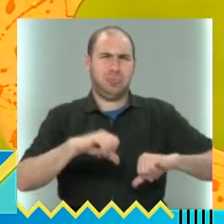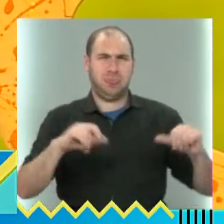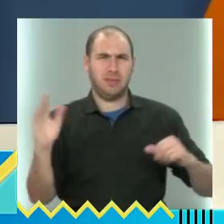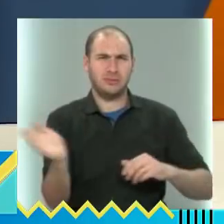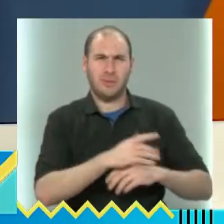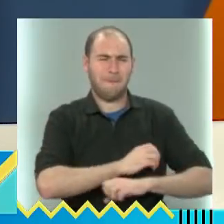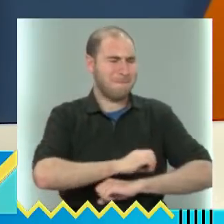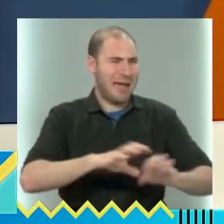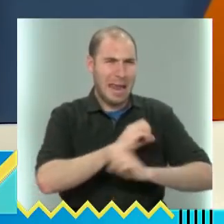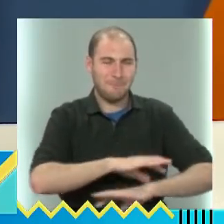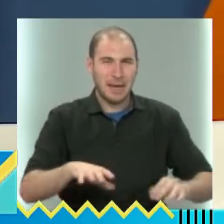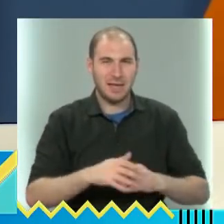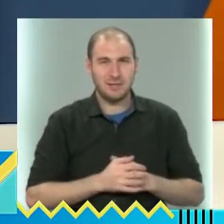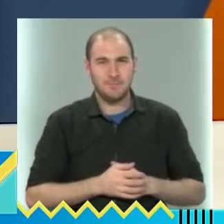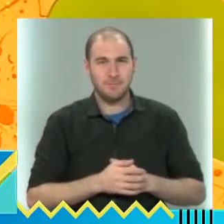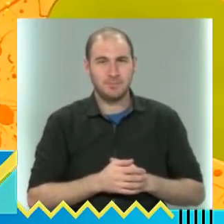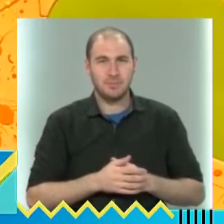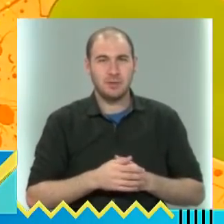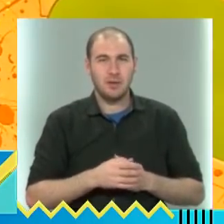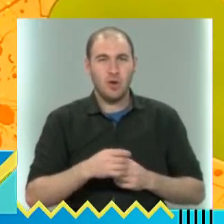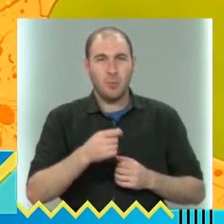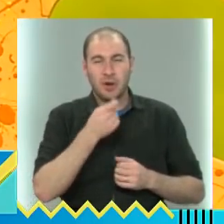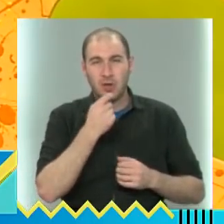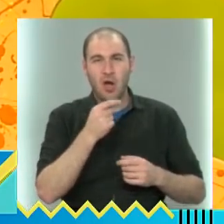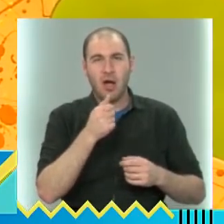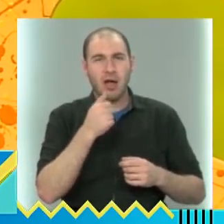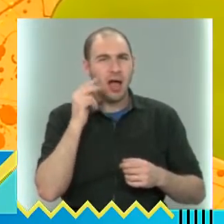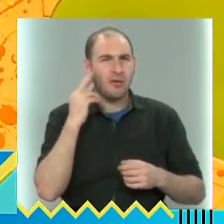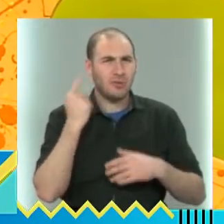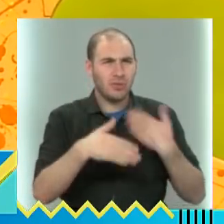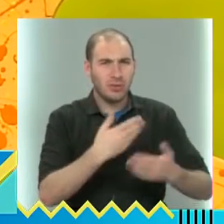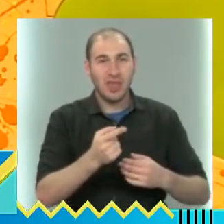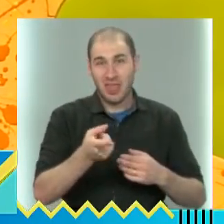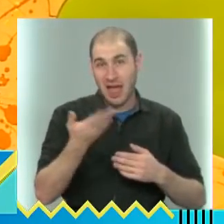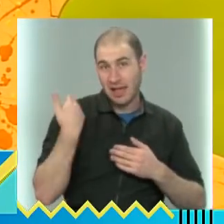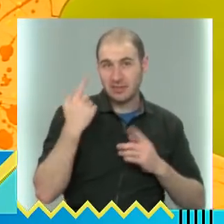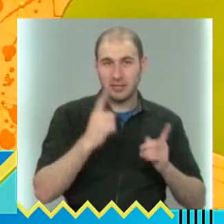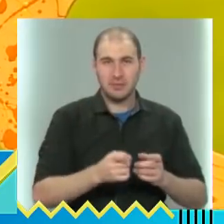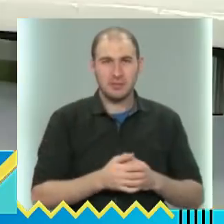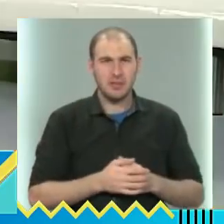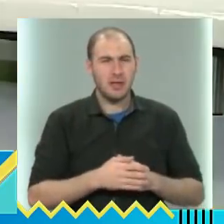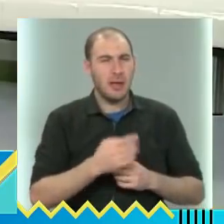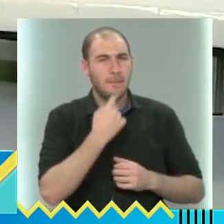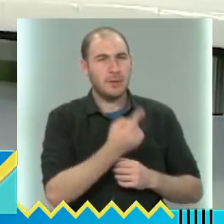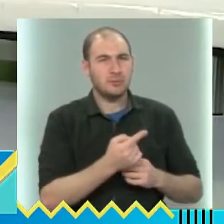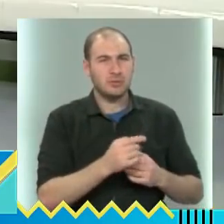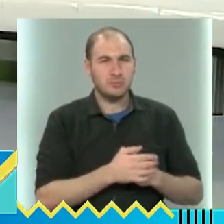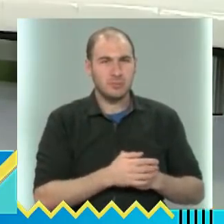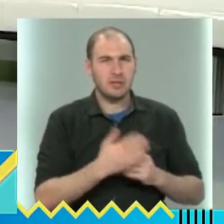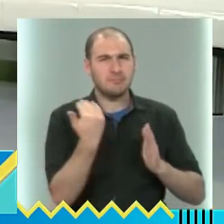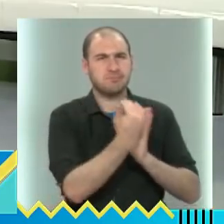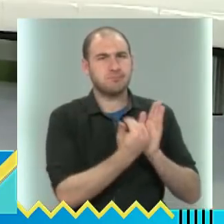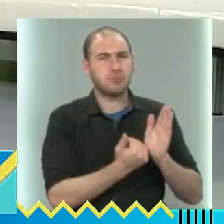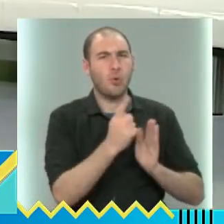apocalipsis zombie prácticamente si empezamos a desarrollar el audio. Hace pocos días... Emilio, ¿cuáles han sido esos